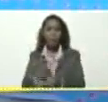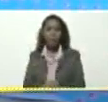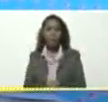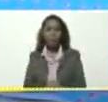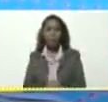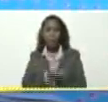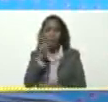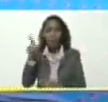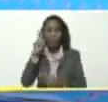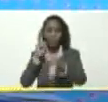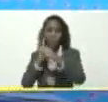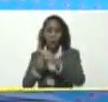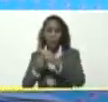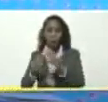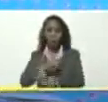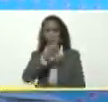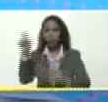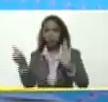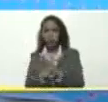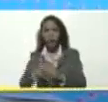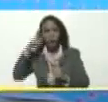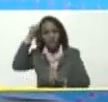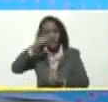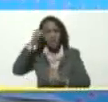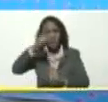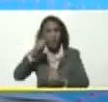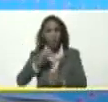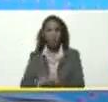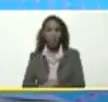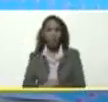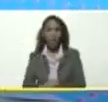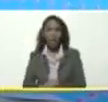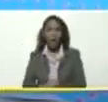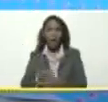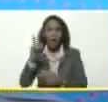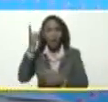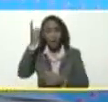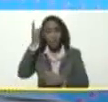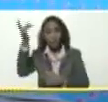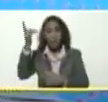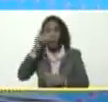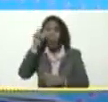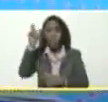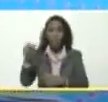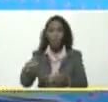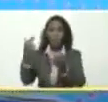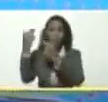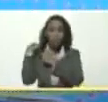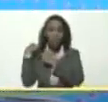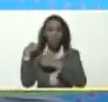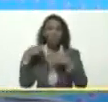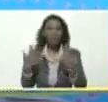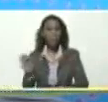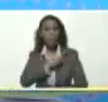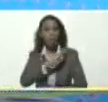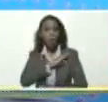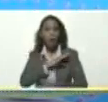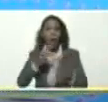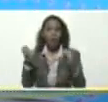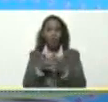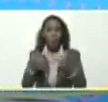Está identificado plenamente en un video el autor intelectual que pertenece a la banda y